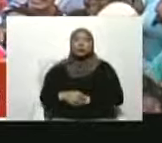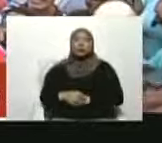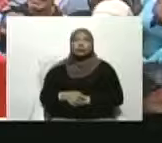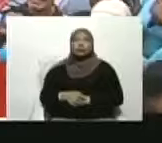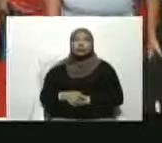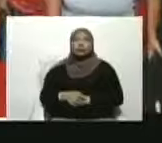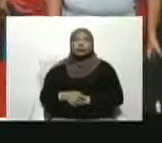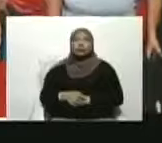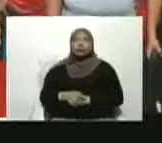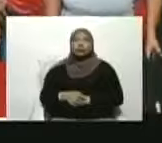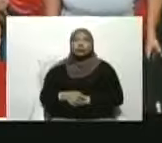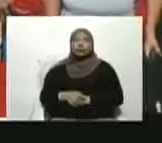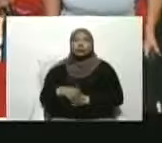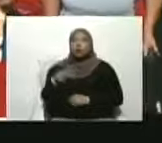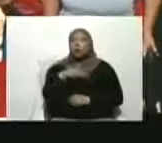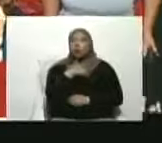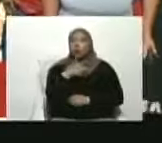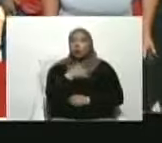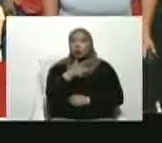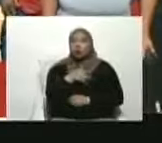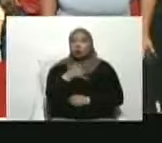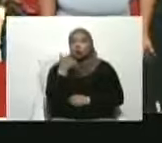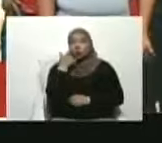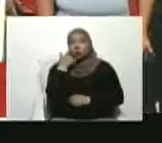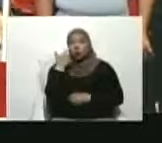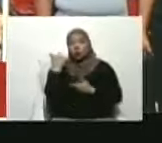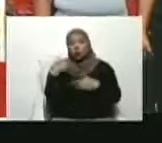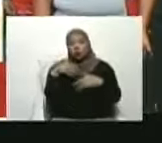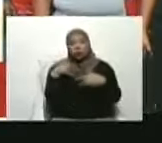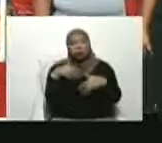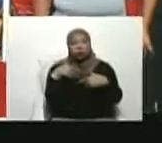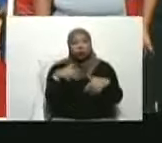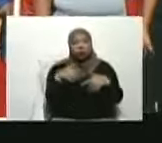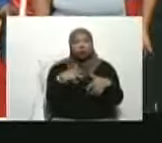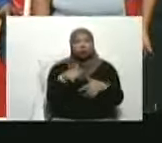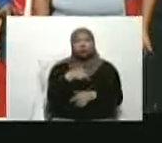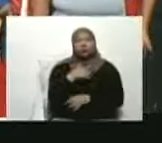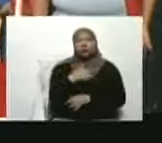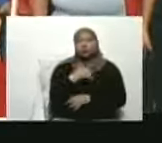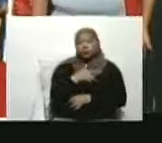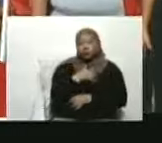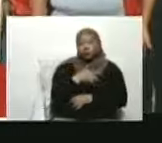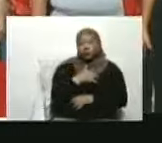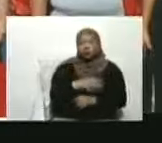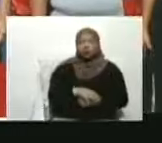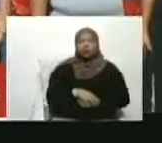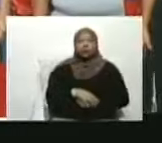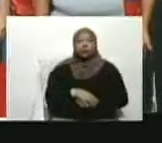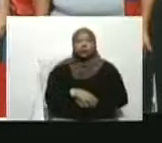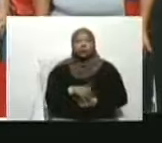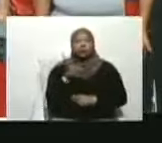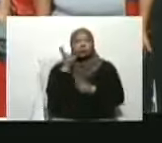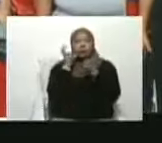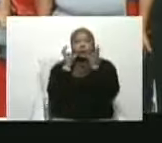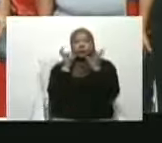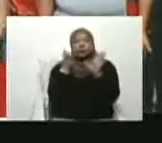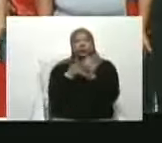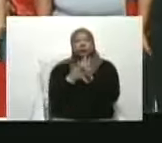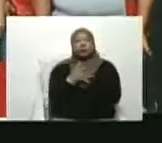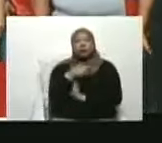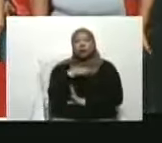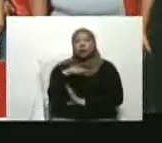cho yo estoy emocionado con esta marcha de verdad muy emocionado y escuchamos